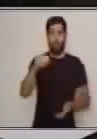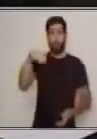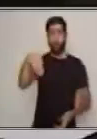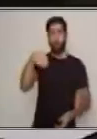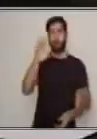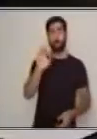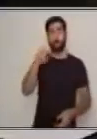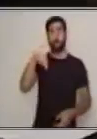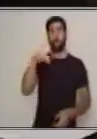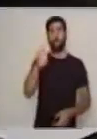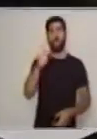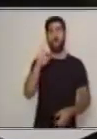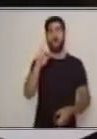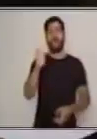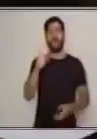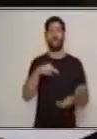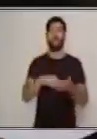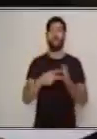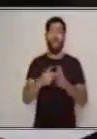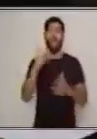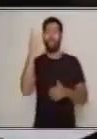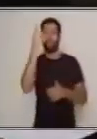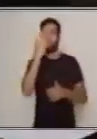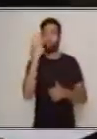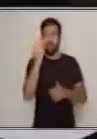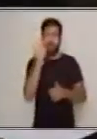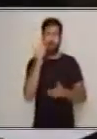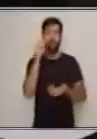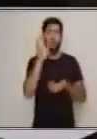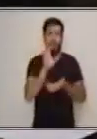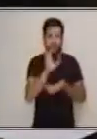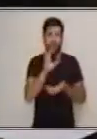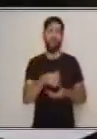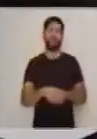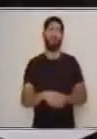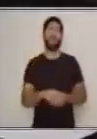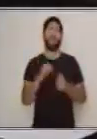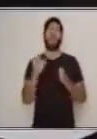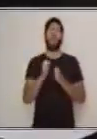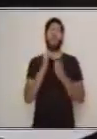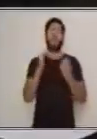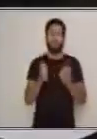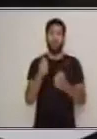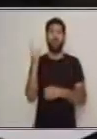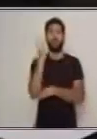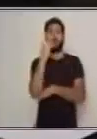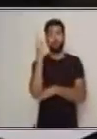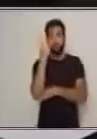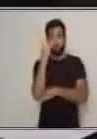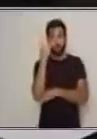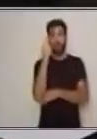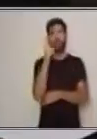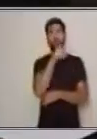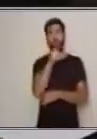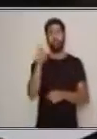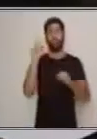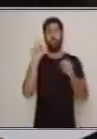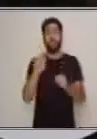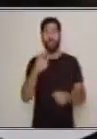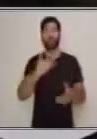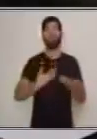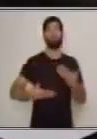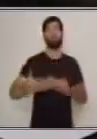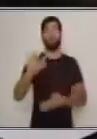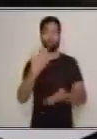significa ternurita, chiquitito, porque los cerditos son chiquititos. Entonces es importante que tú puedas